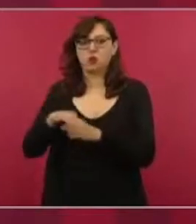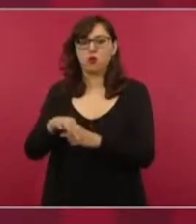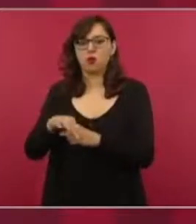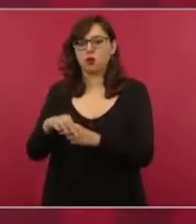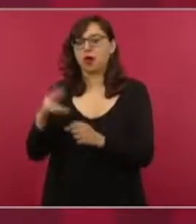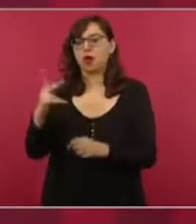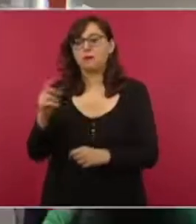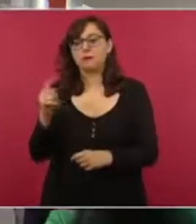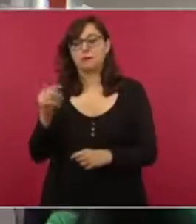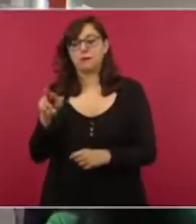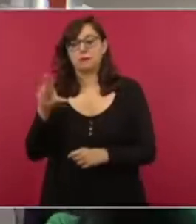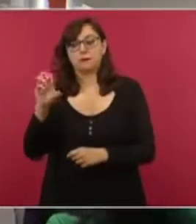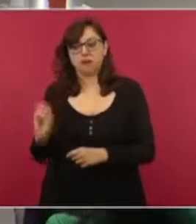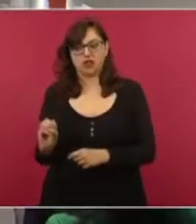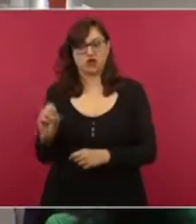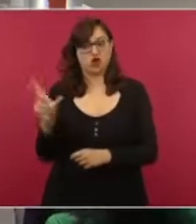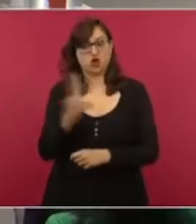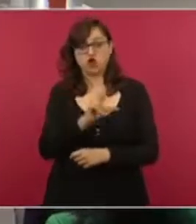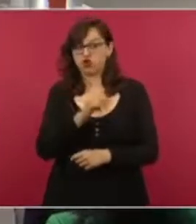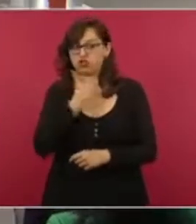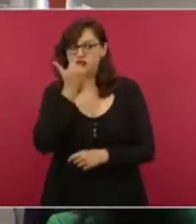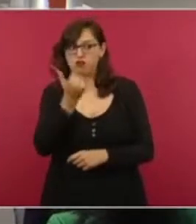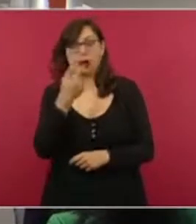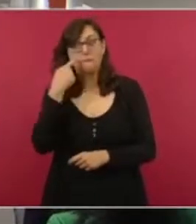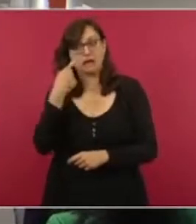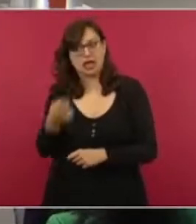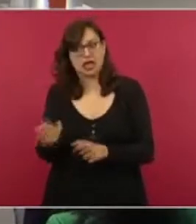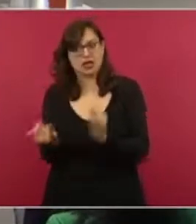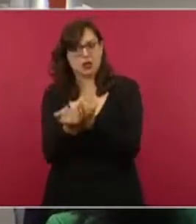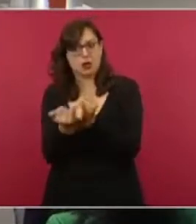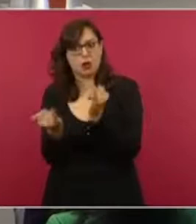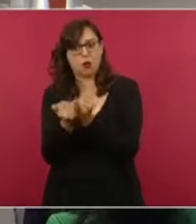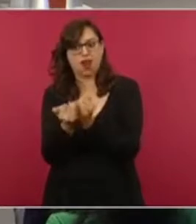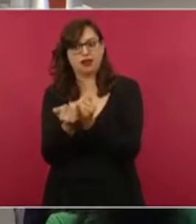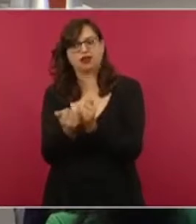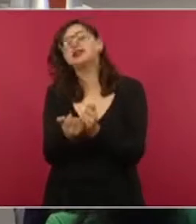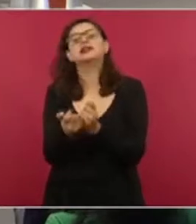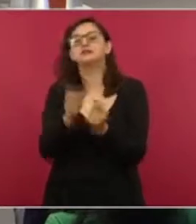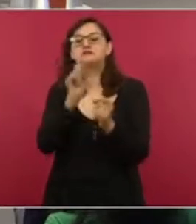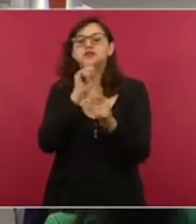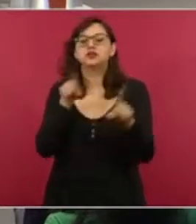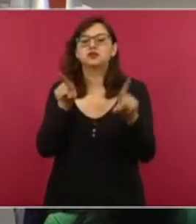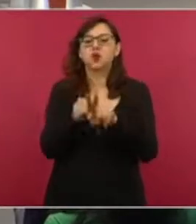por Petro, porque vienen elecciones. Y de México,